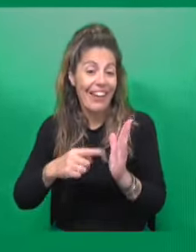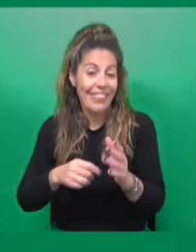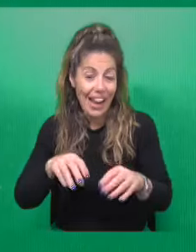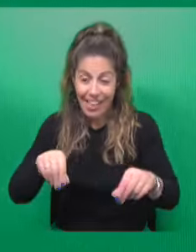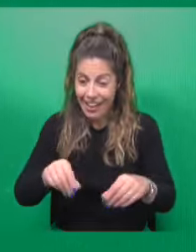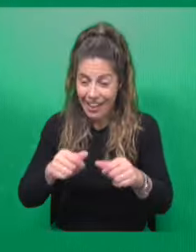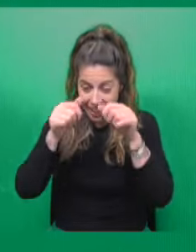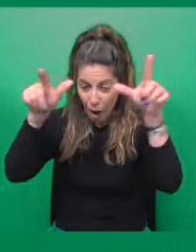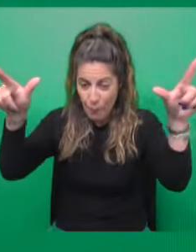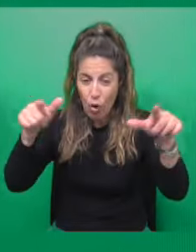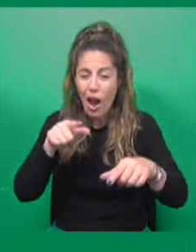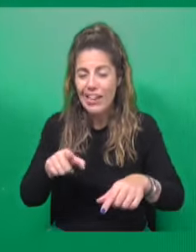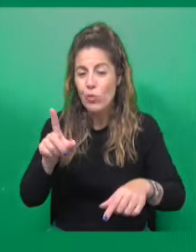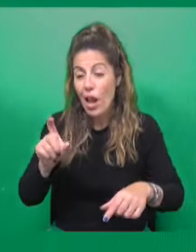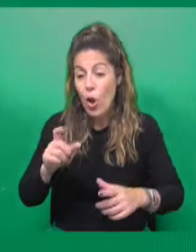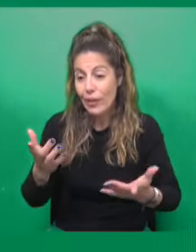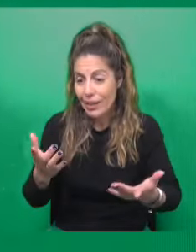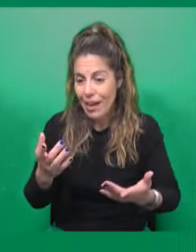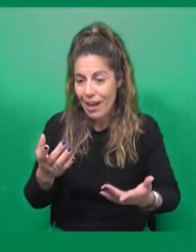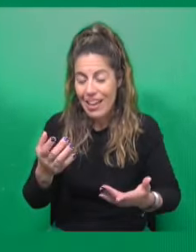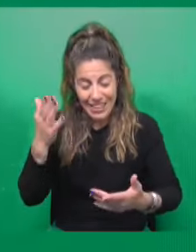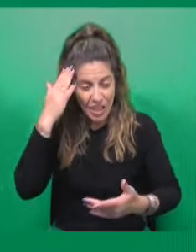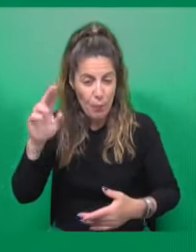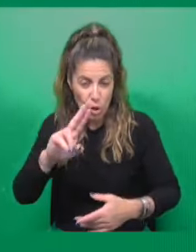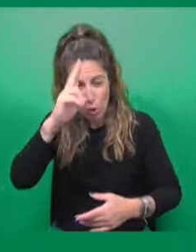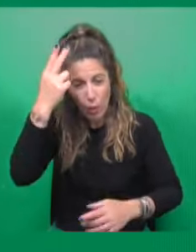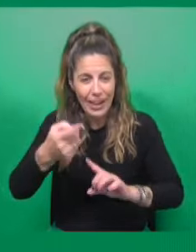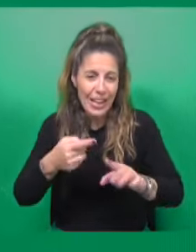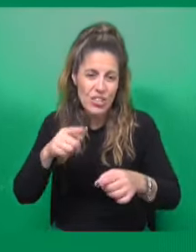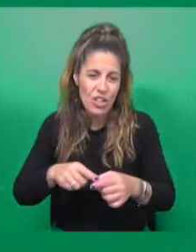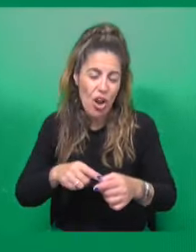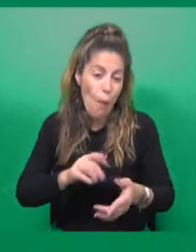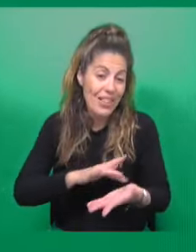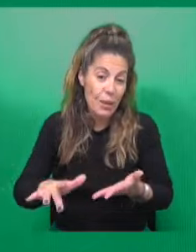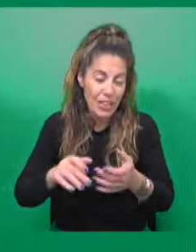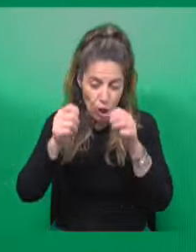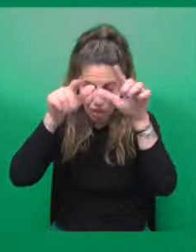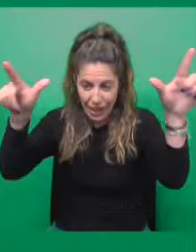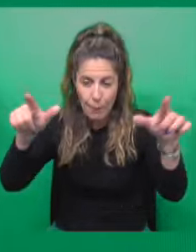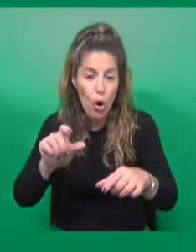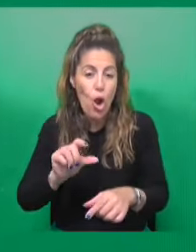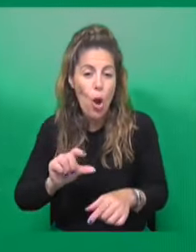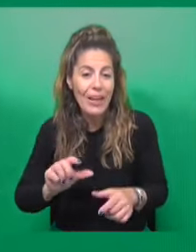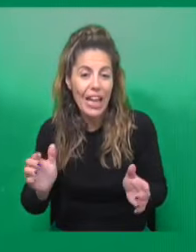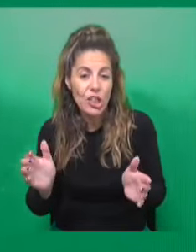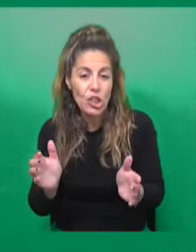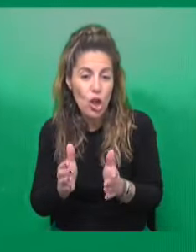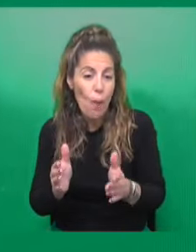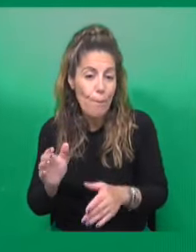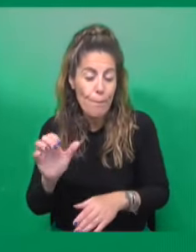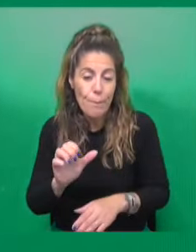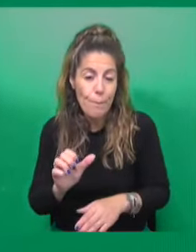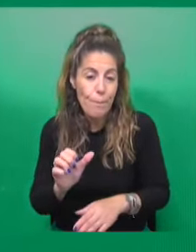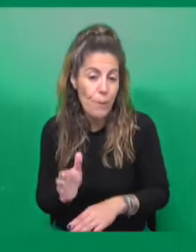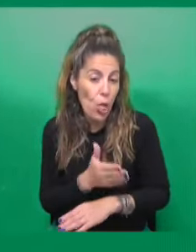lógica muy perversa allí no que sabemos en el Uruguay que tiene que ver con el vaciamiento del campo porque a los pequeños productores no les vale la pena ni les